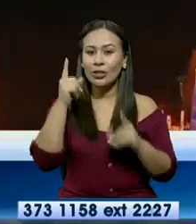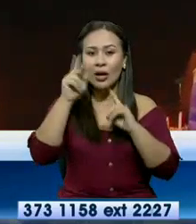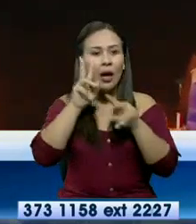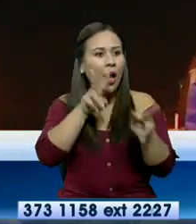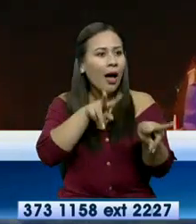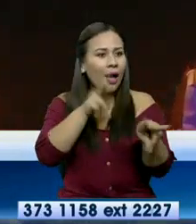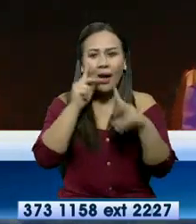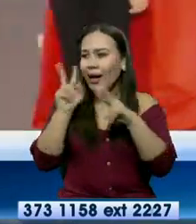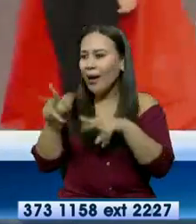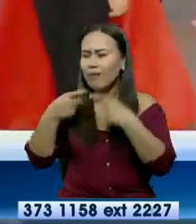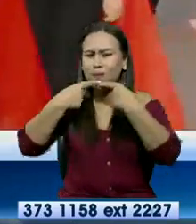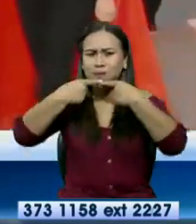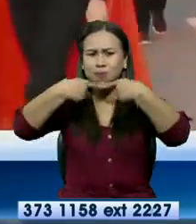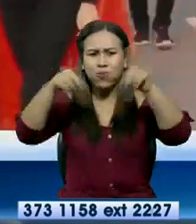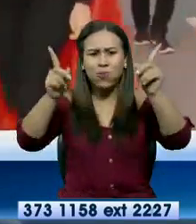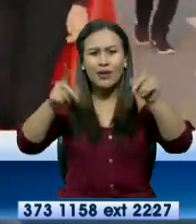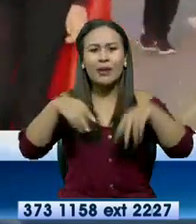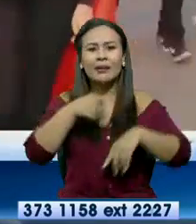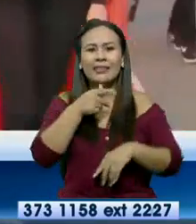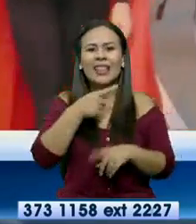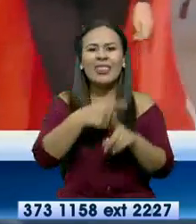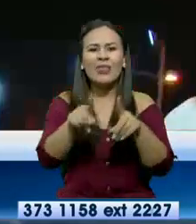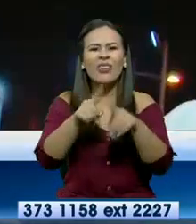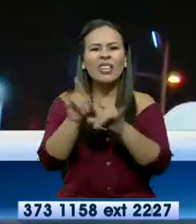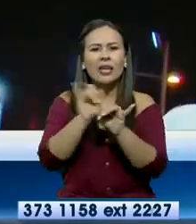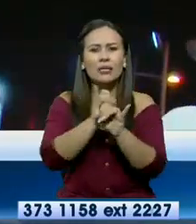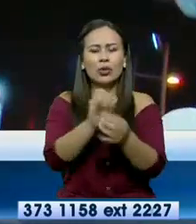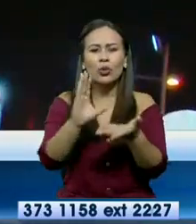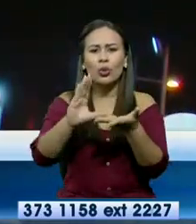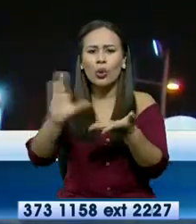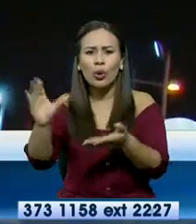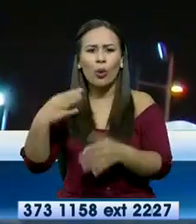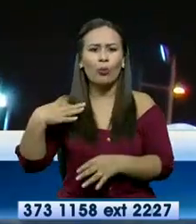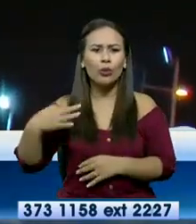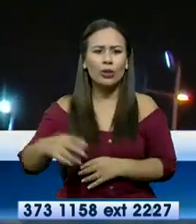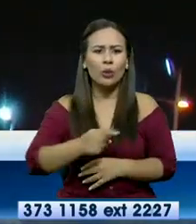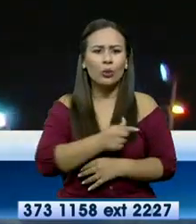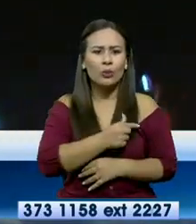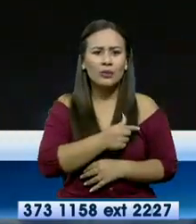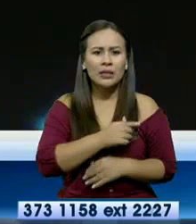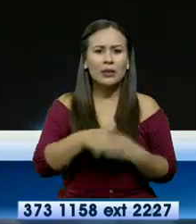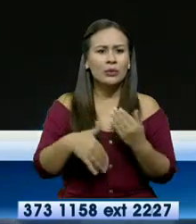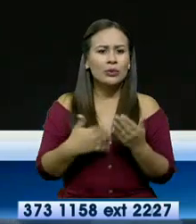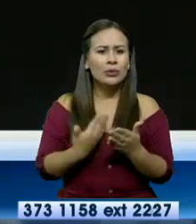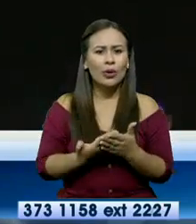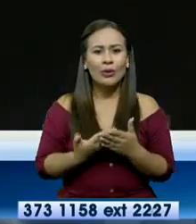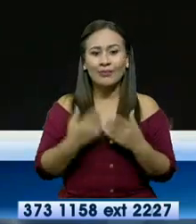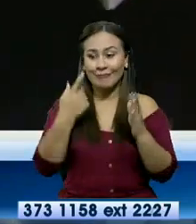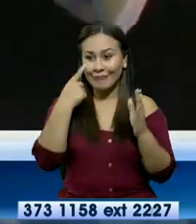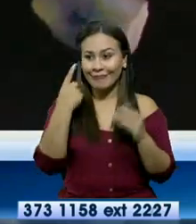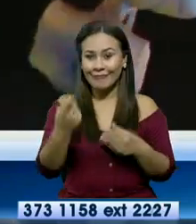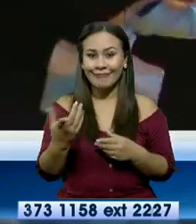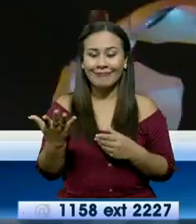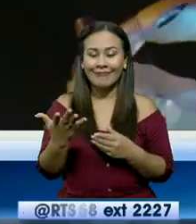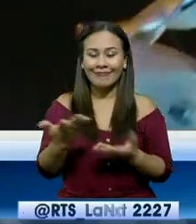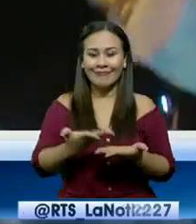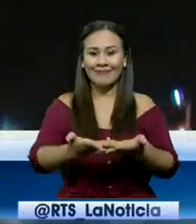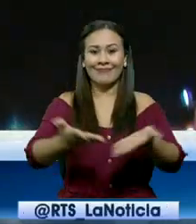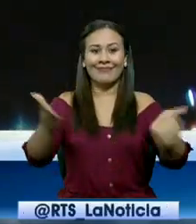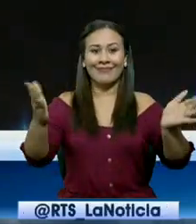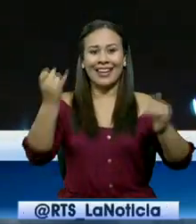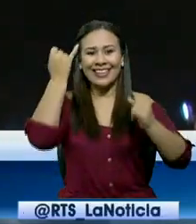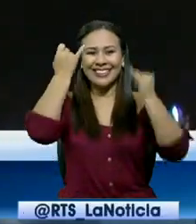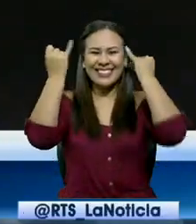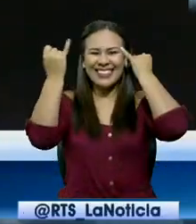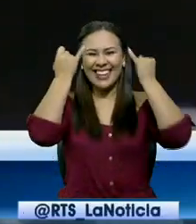visiones presentadas, sobre todo por las instituciones educativas secundarias y universitarias, que convierten con lo mostrado en un espacio de